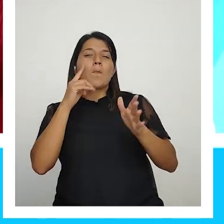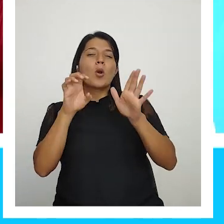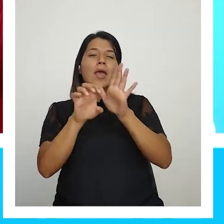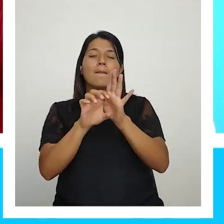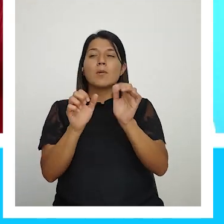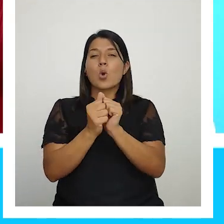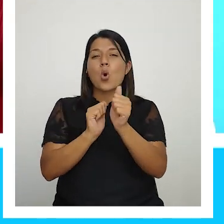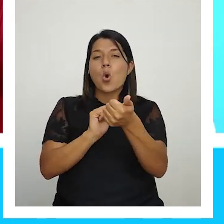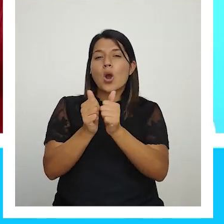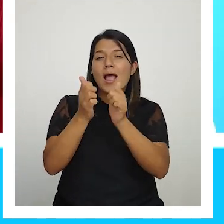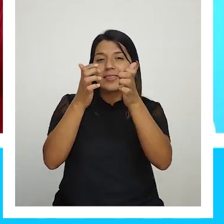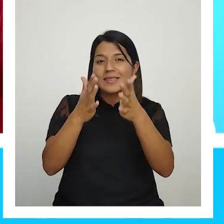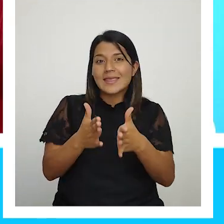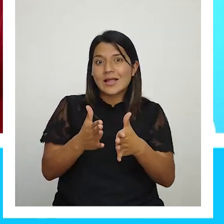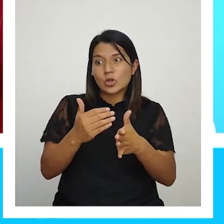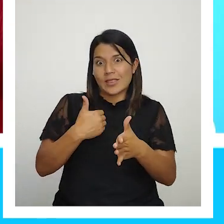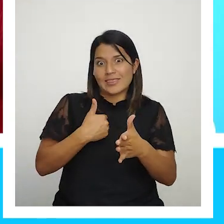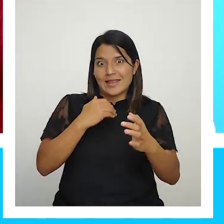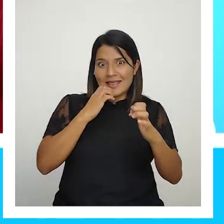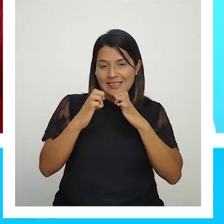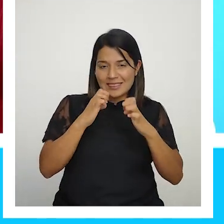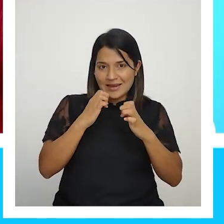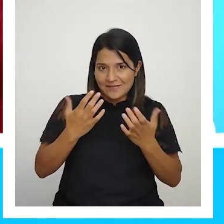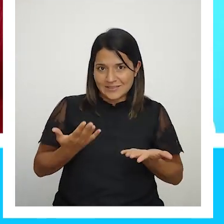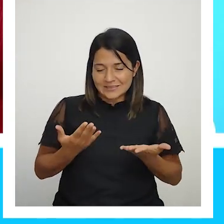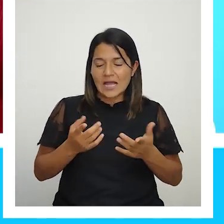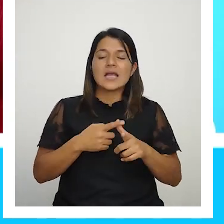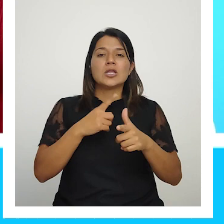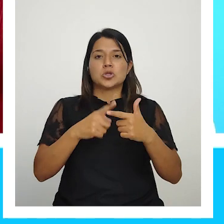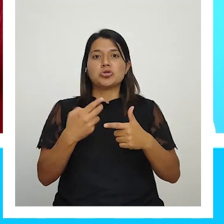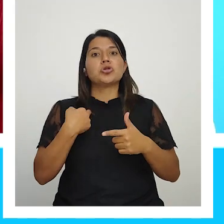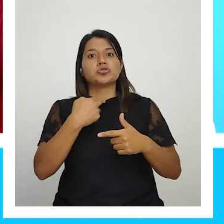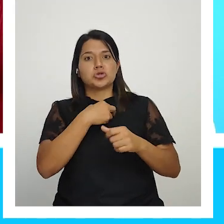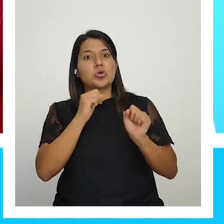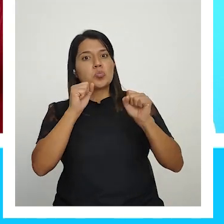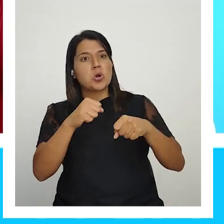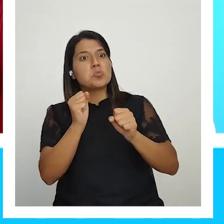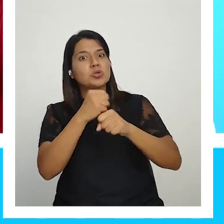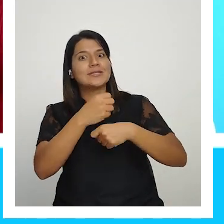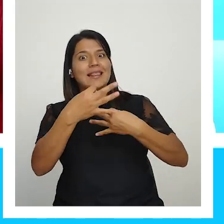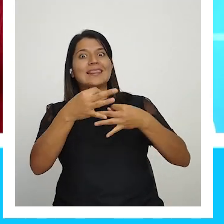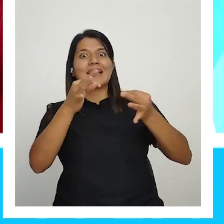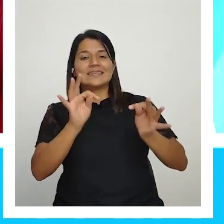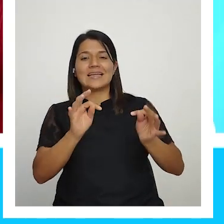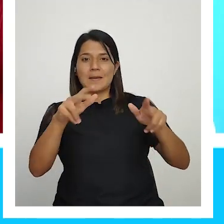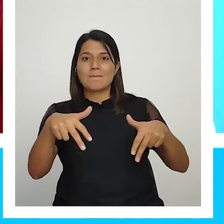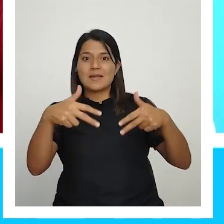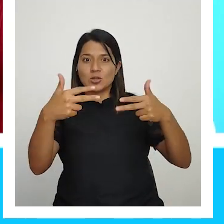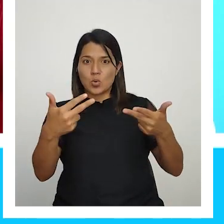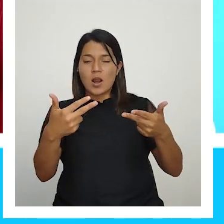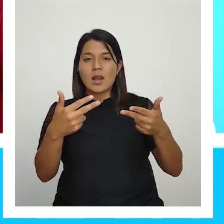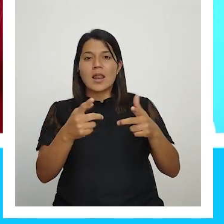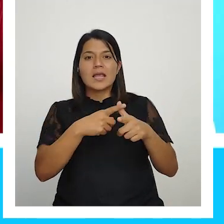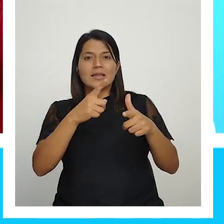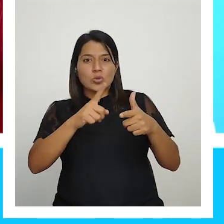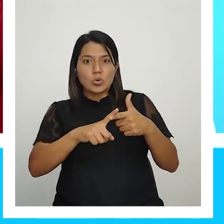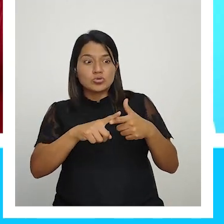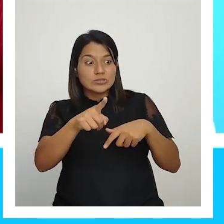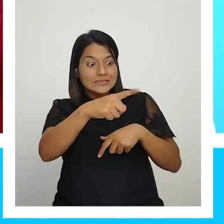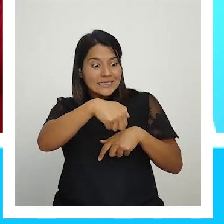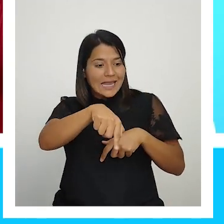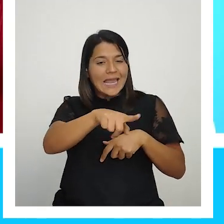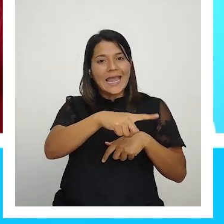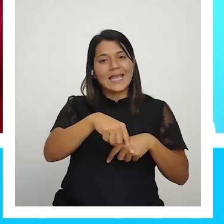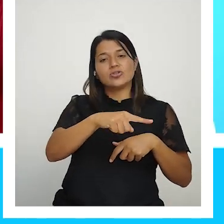los candidatos que van para entrevista. Entonces hemos podido hacer diferentes talleres virtuales en donde los